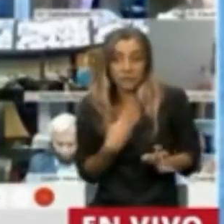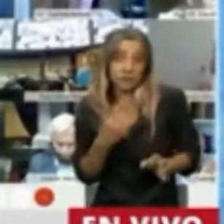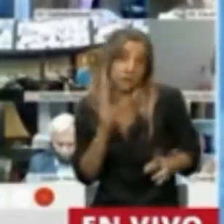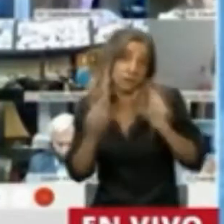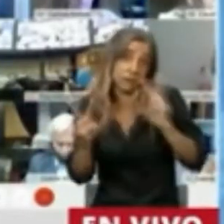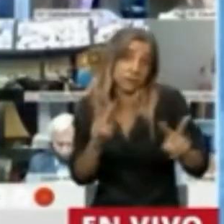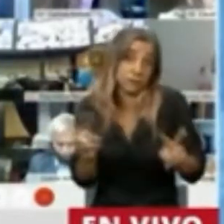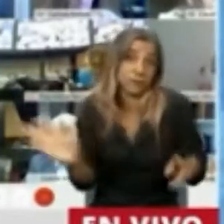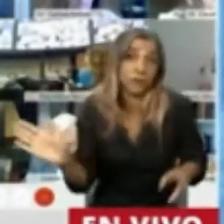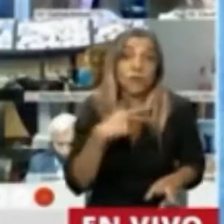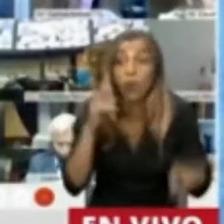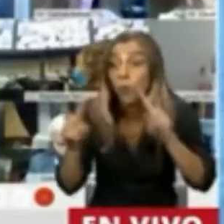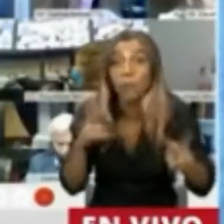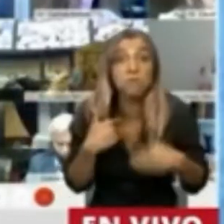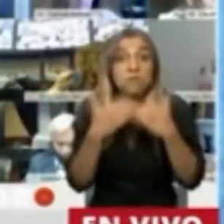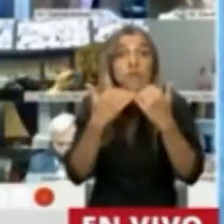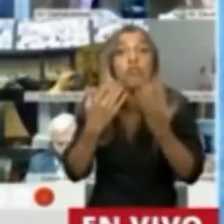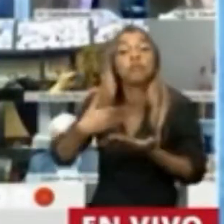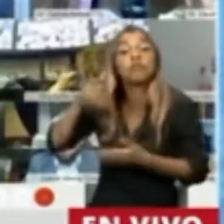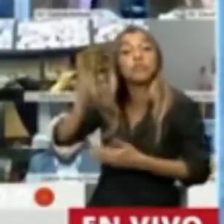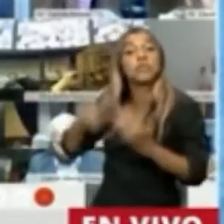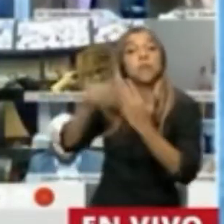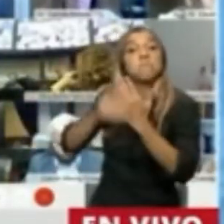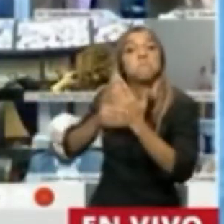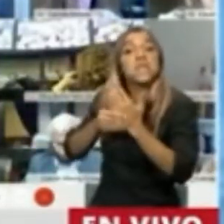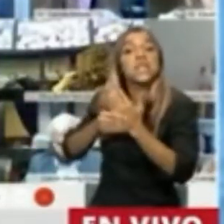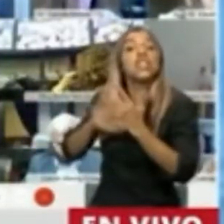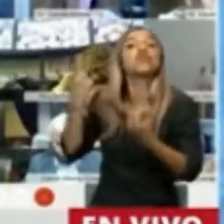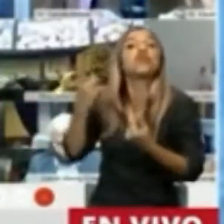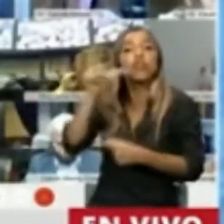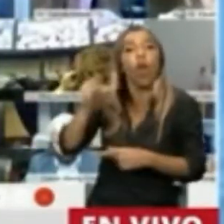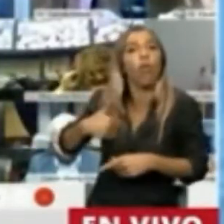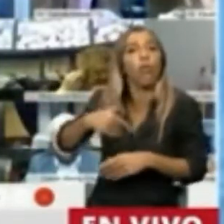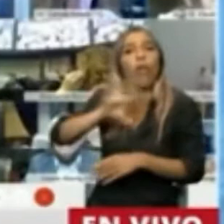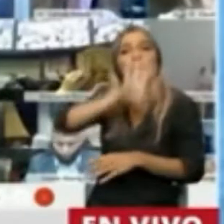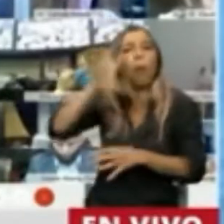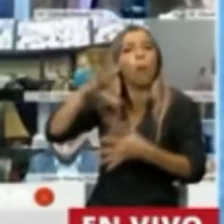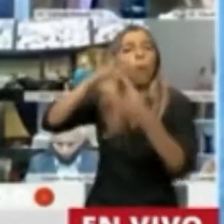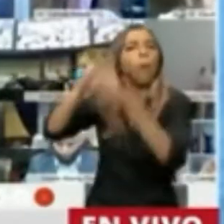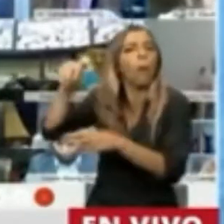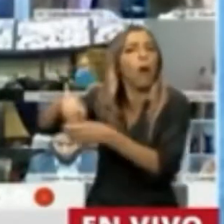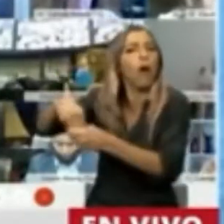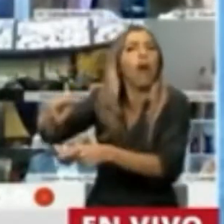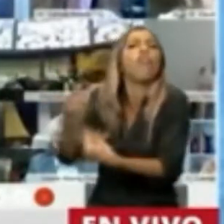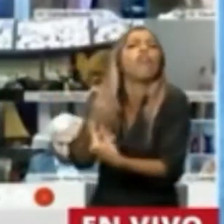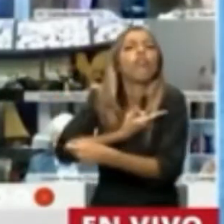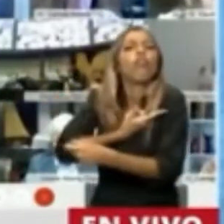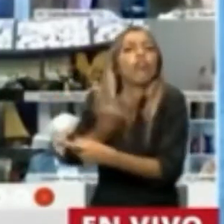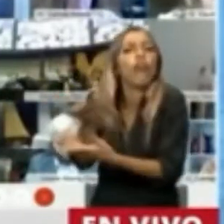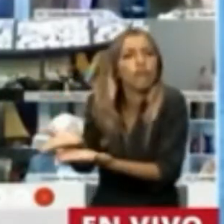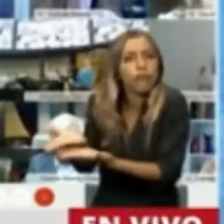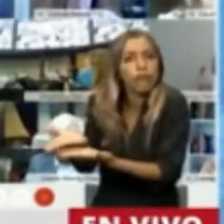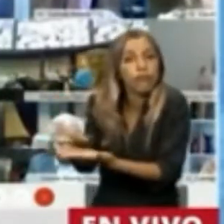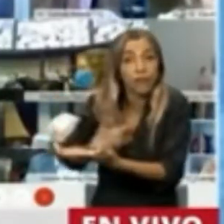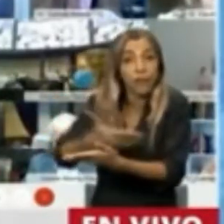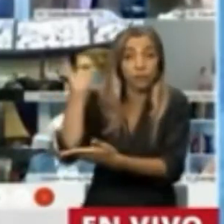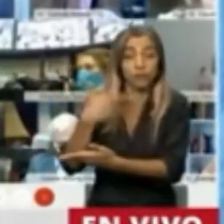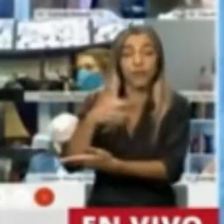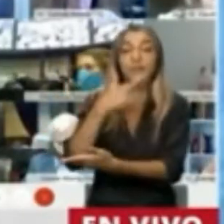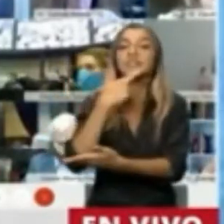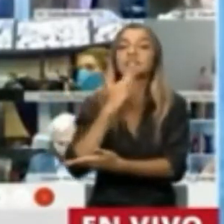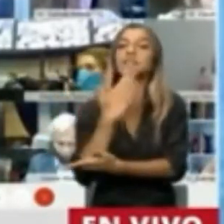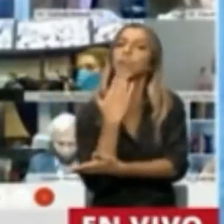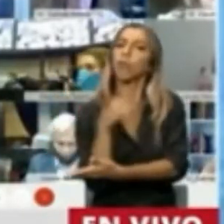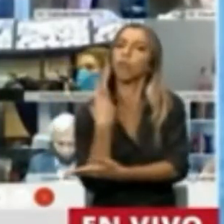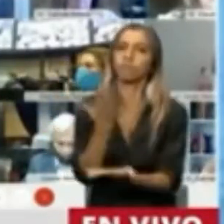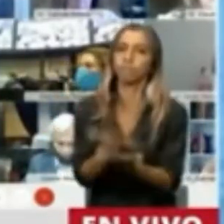hemos visto todos. Yo no sé dónde está el ministro del Interior, si lee los diarios, si escucha la televisión. El 17 de abril presentamos